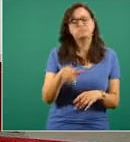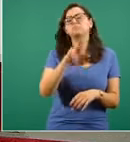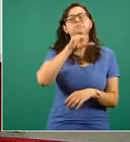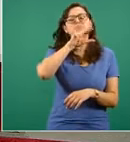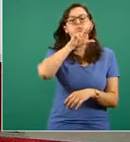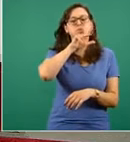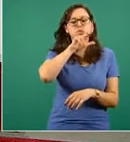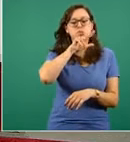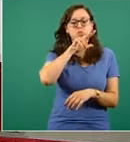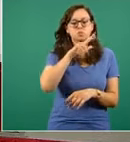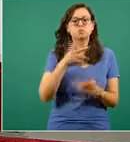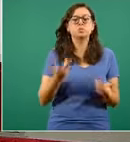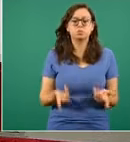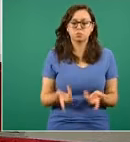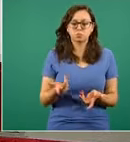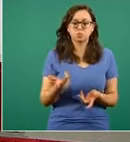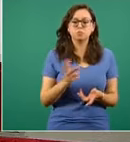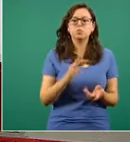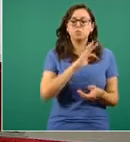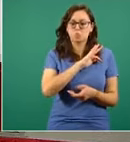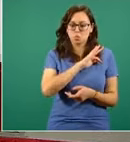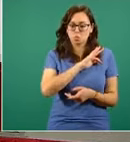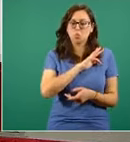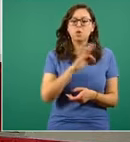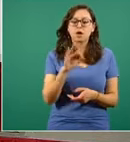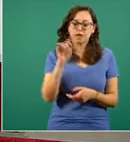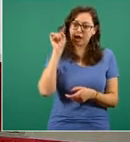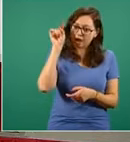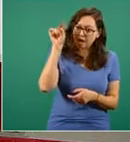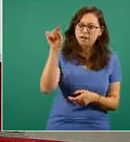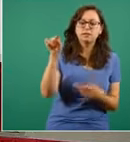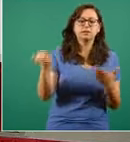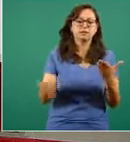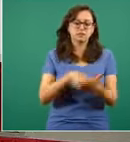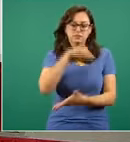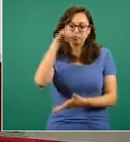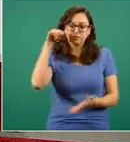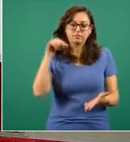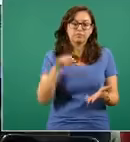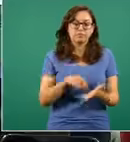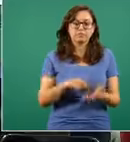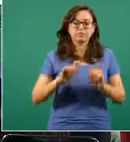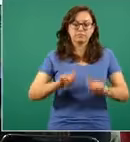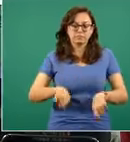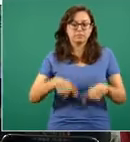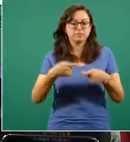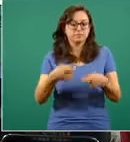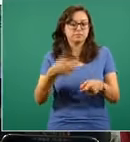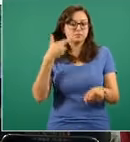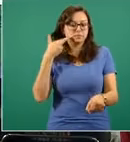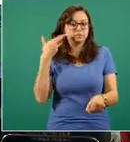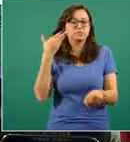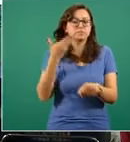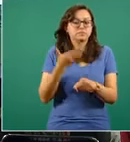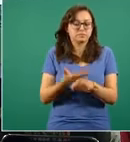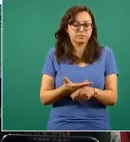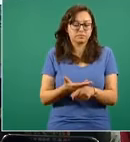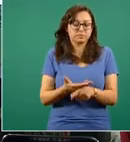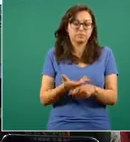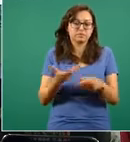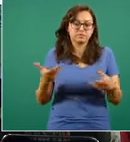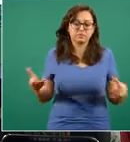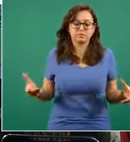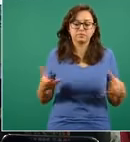mecanismo a través del cual van a poder ser identificados en su localidad, en el área. Esto va a estar a cargo también de la